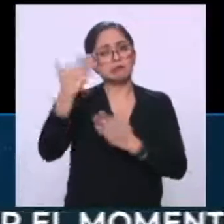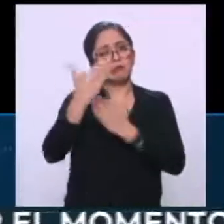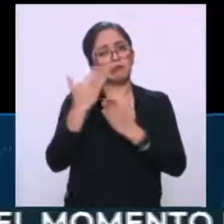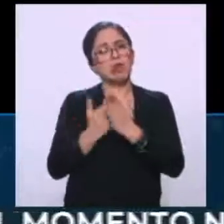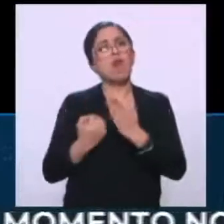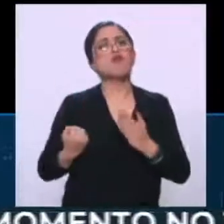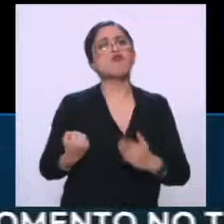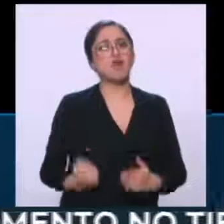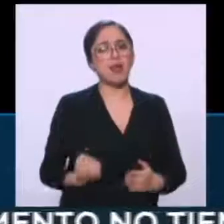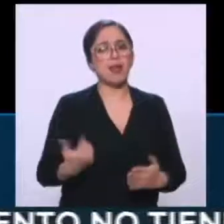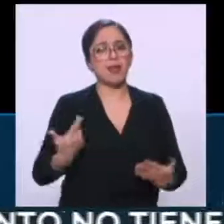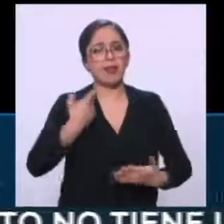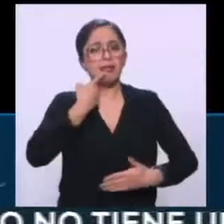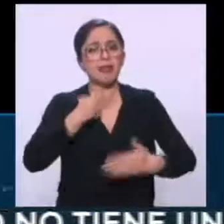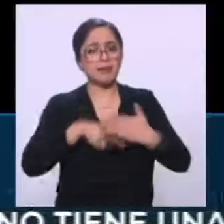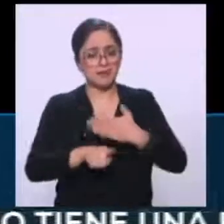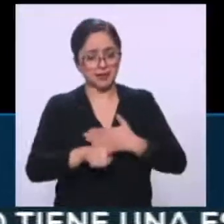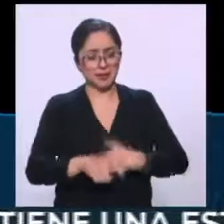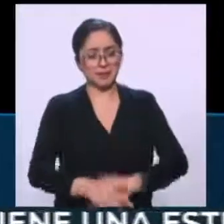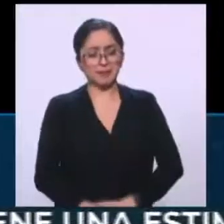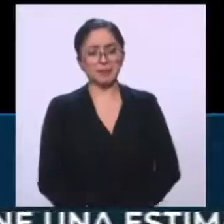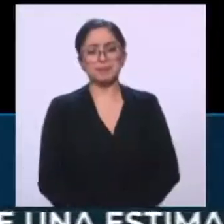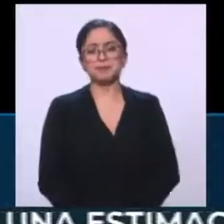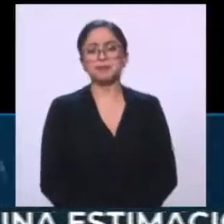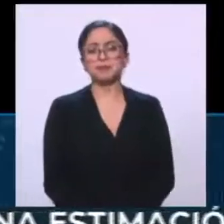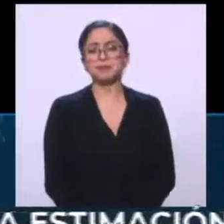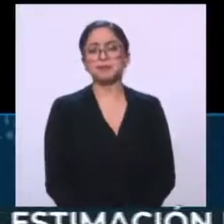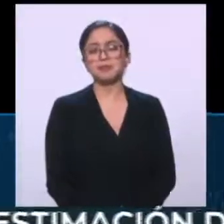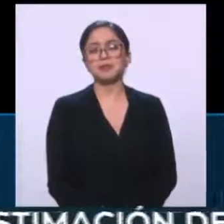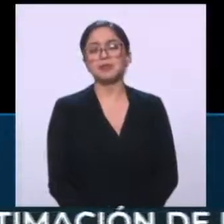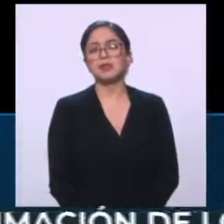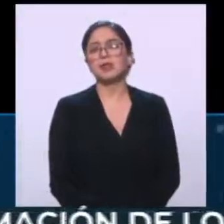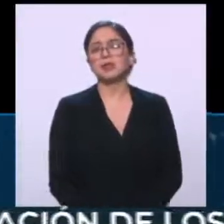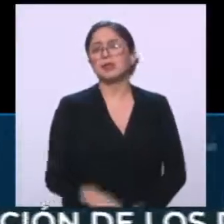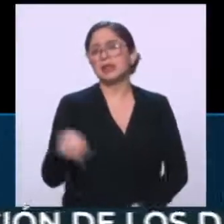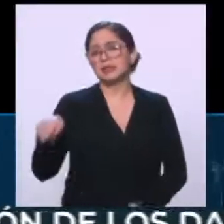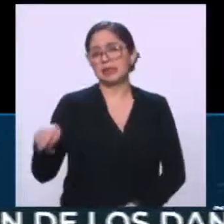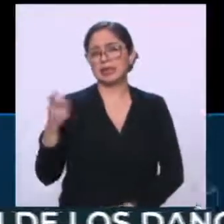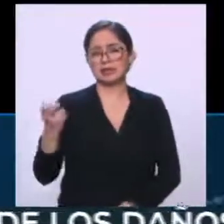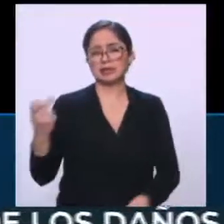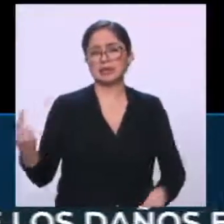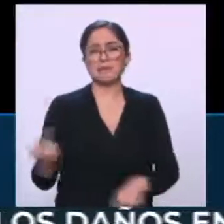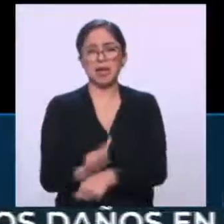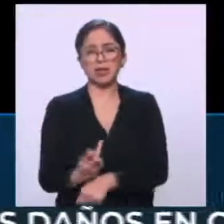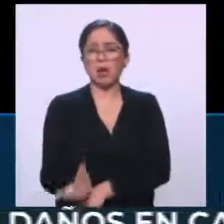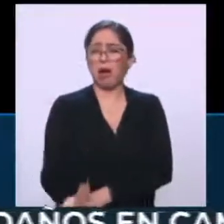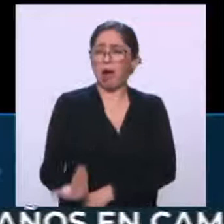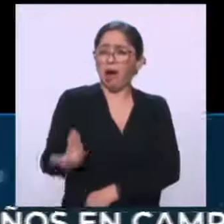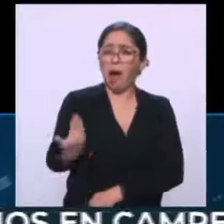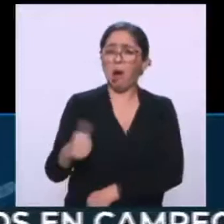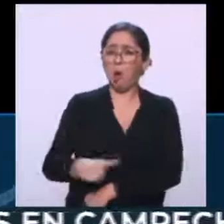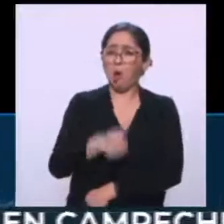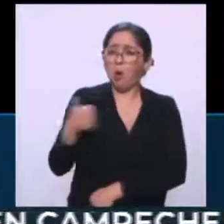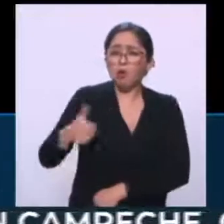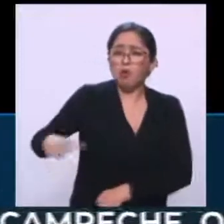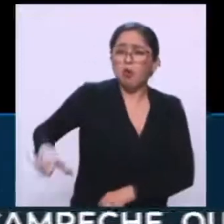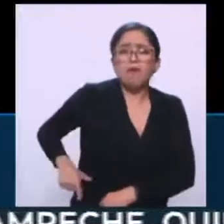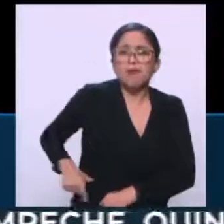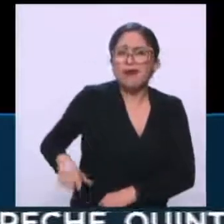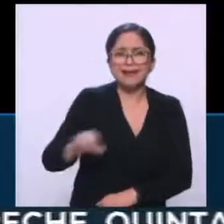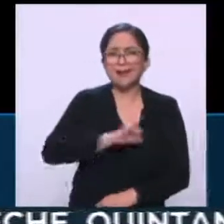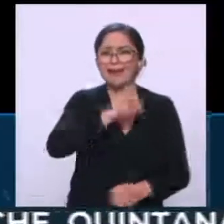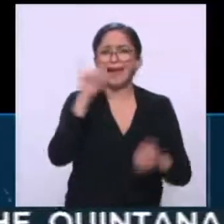ahora, un escenario como este, pienso yo que no lo habríamos visto en otras administraciones. Evidentemente